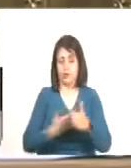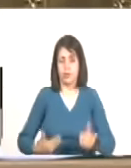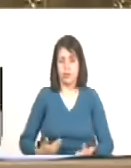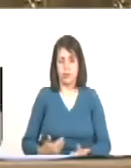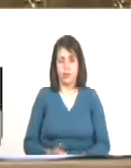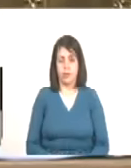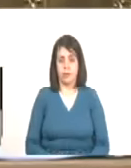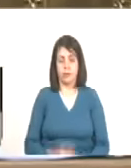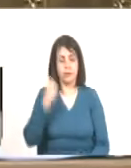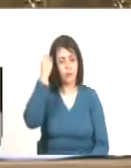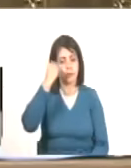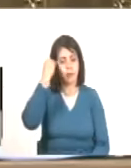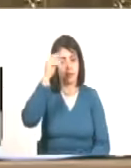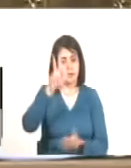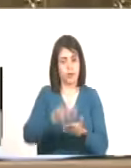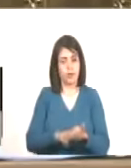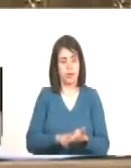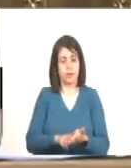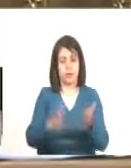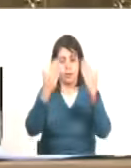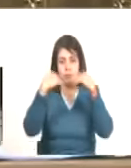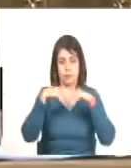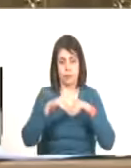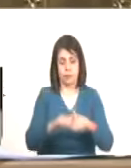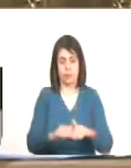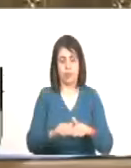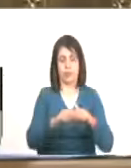vicepresidente. Consideración, aprobado. Siguiente.